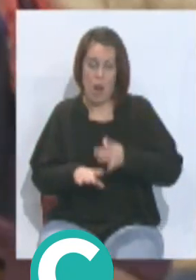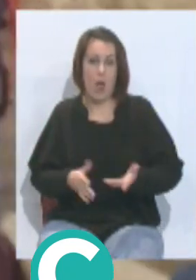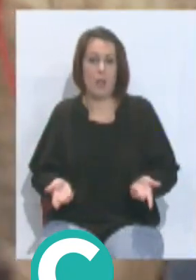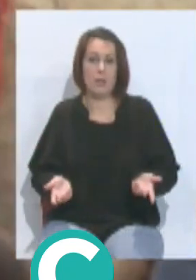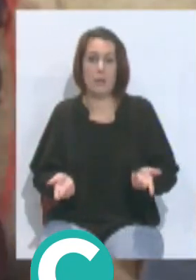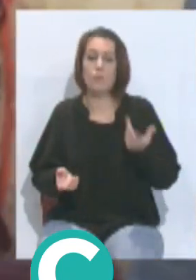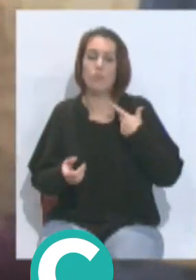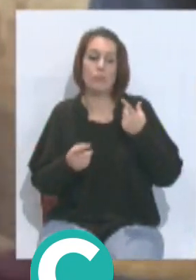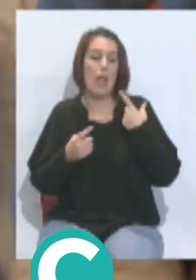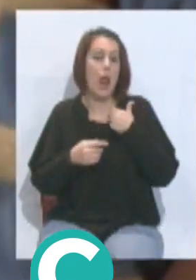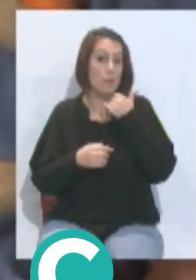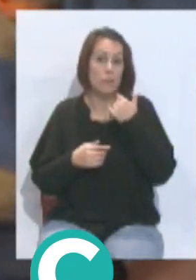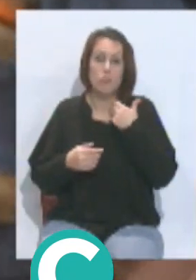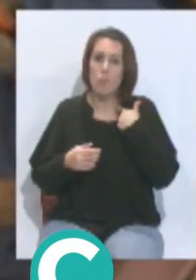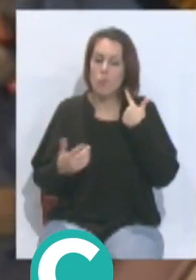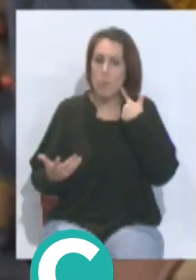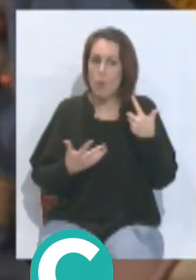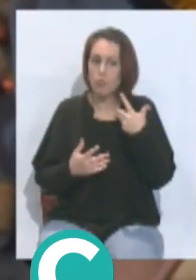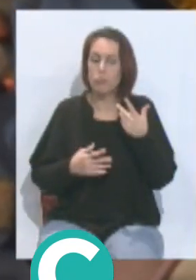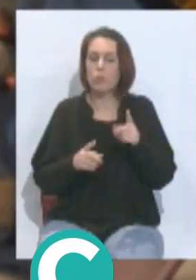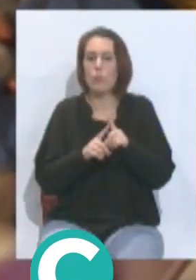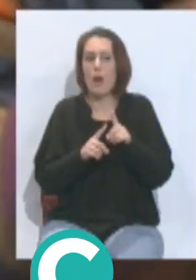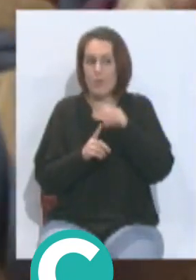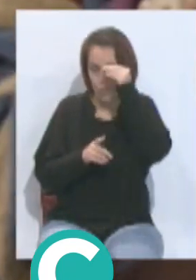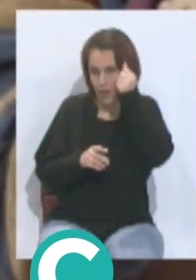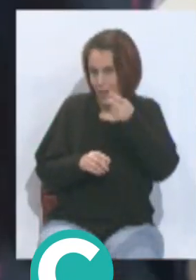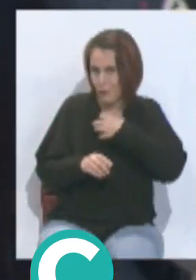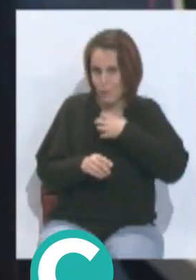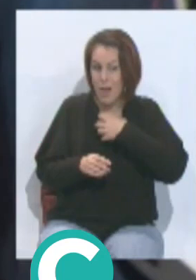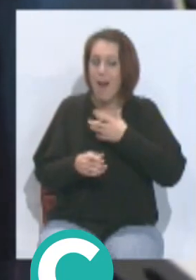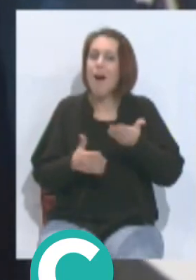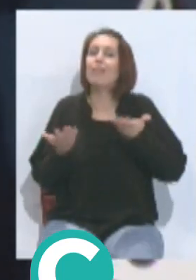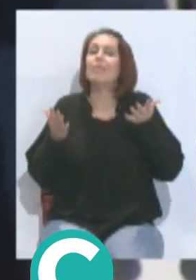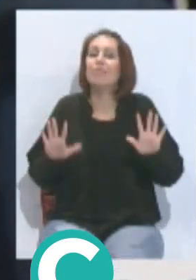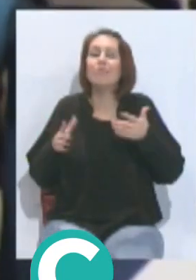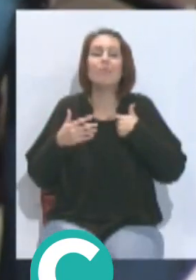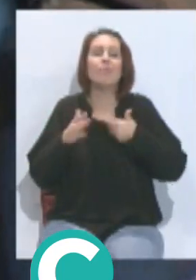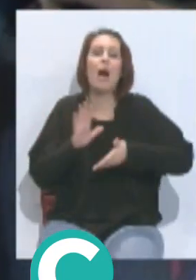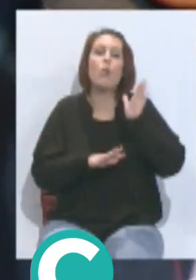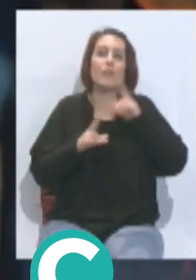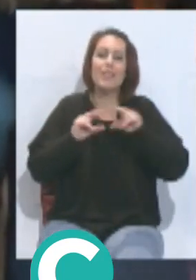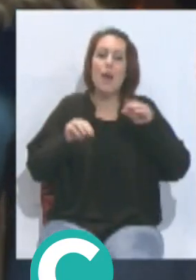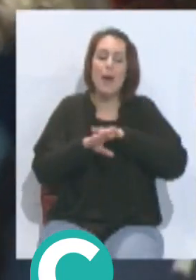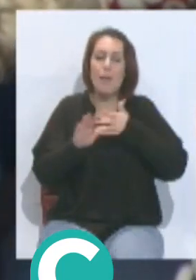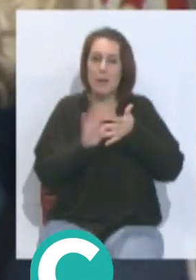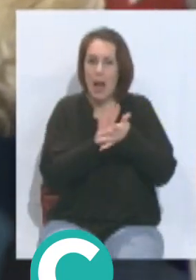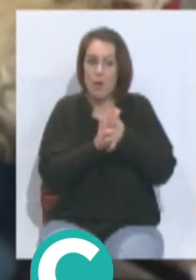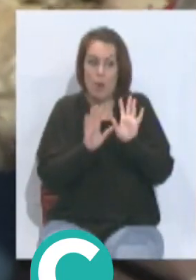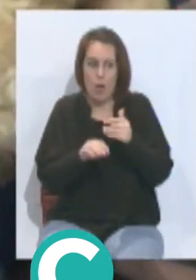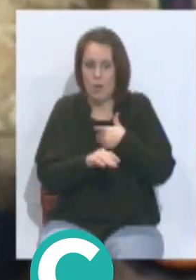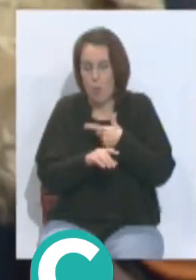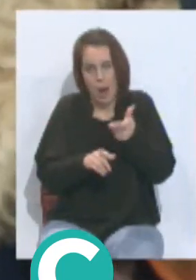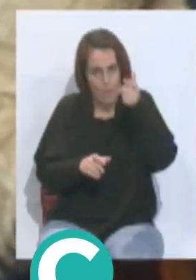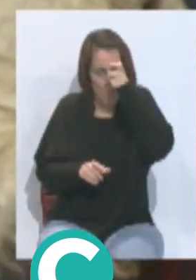un fenómeno popular y eso no se puede olvidar nunca, aunque vayamos ahora a la universidad, ¿verdad?, a explicarlo, pero es una cosa que está en deuda con el pueblo